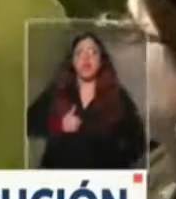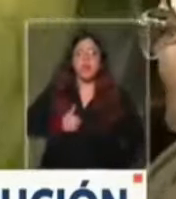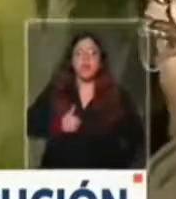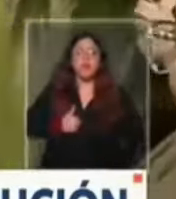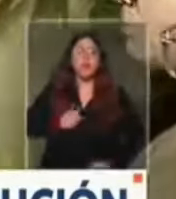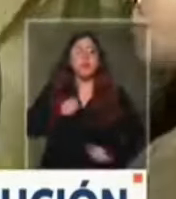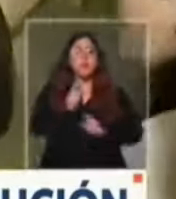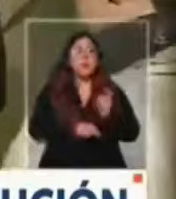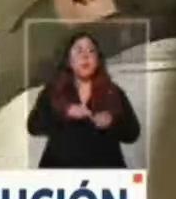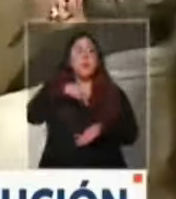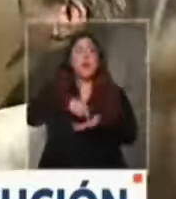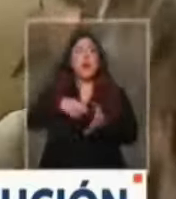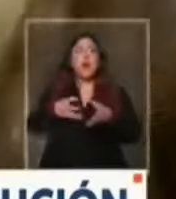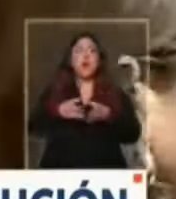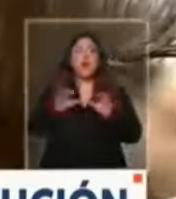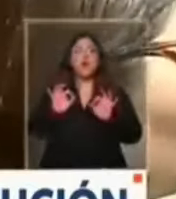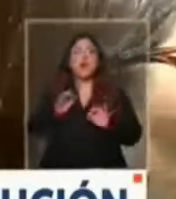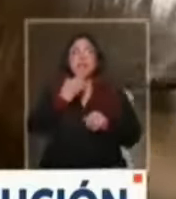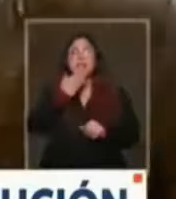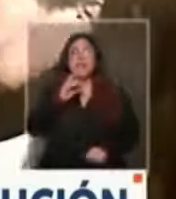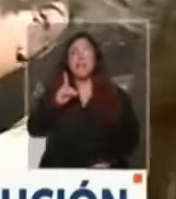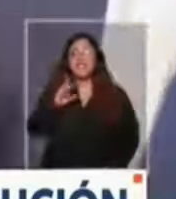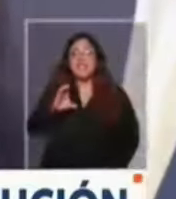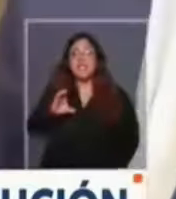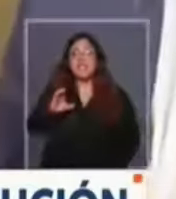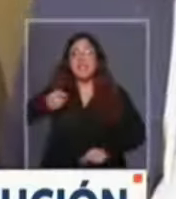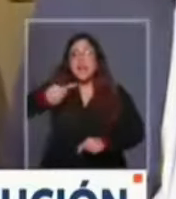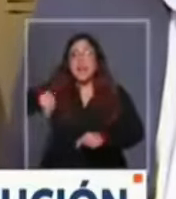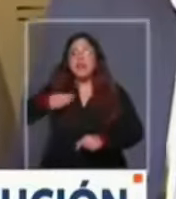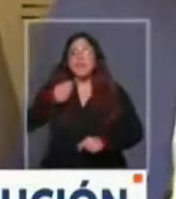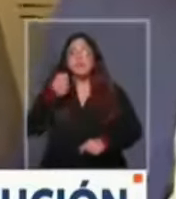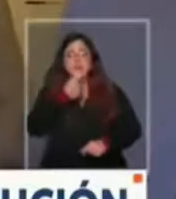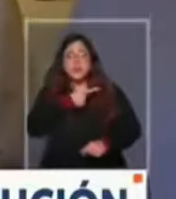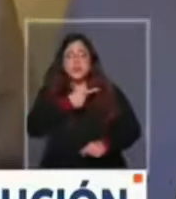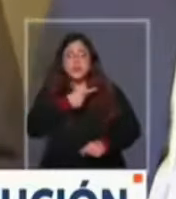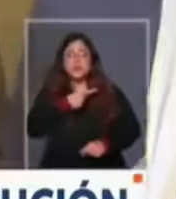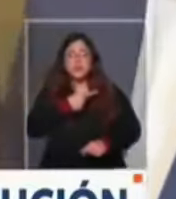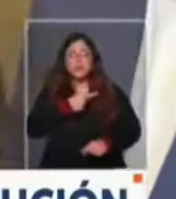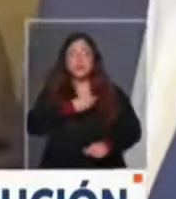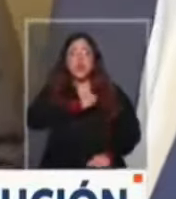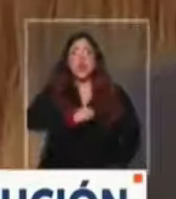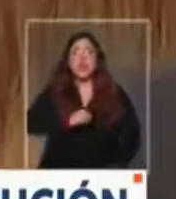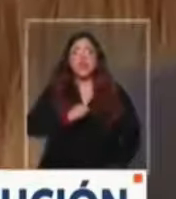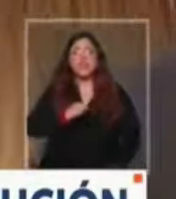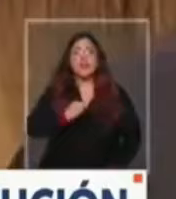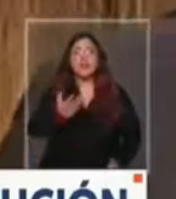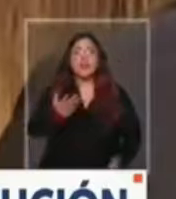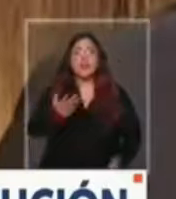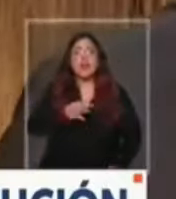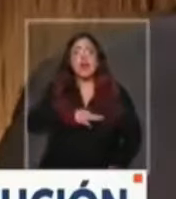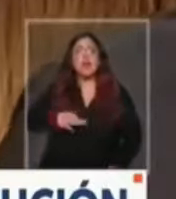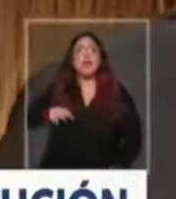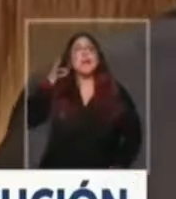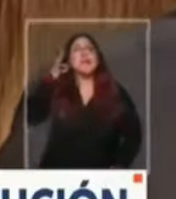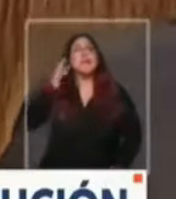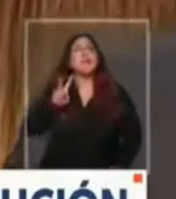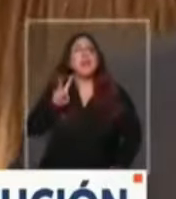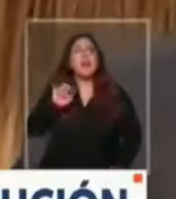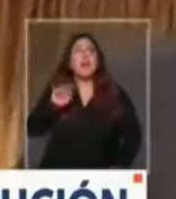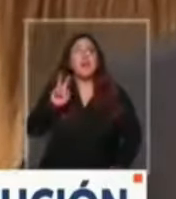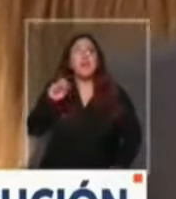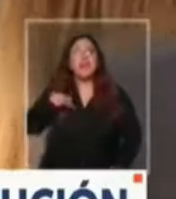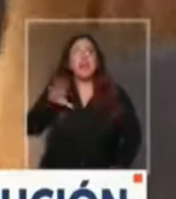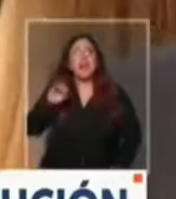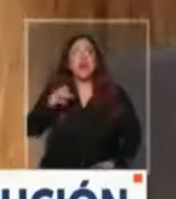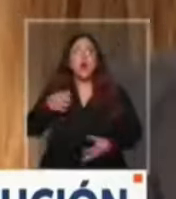investiguen no solo las violaciones a los derechos humanos de los cuales fue responsable Piñera murió siendo un criminal nos olvidemos nunca de eso sino que